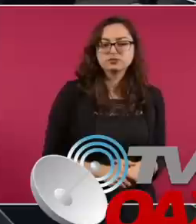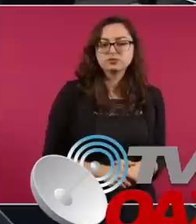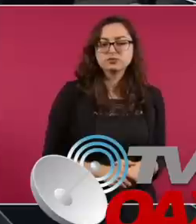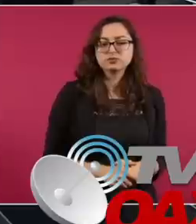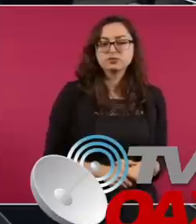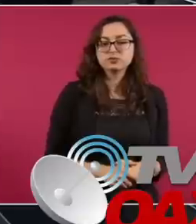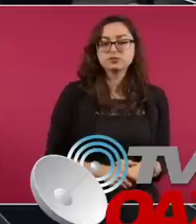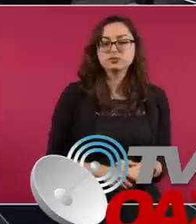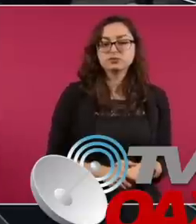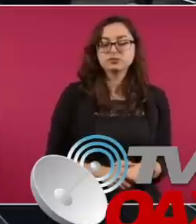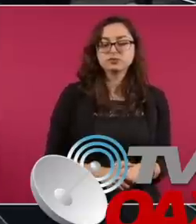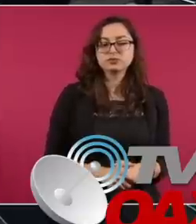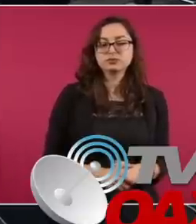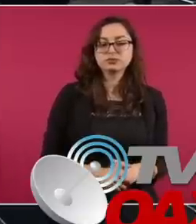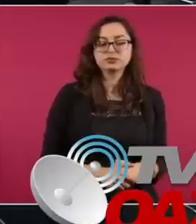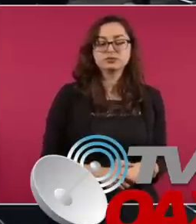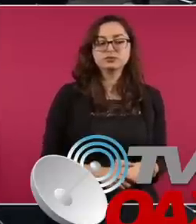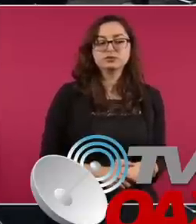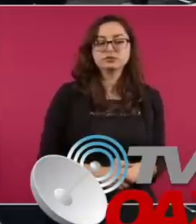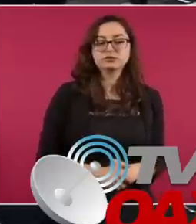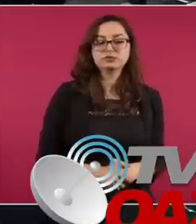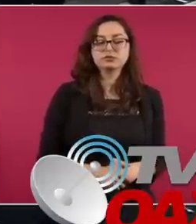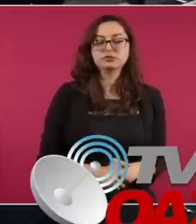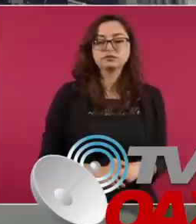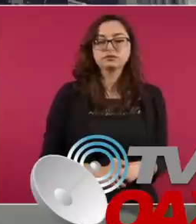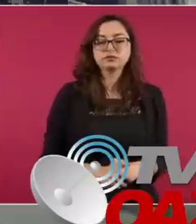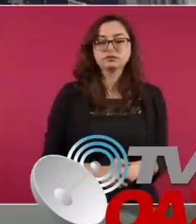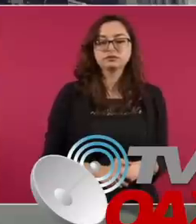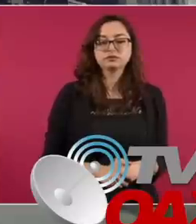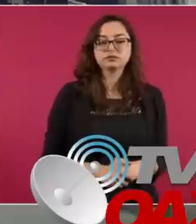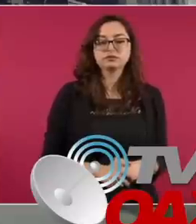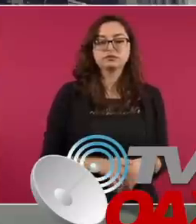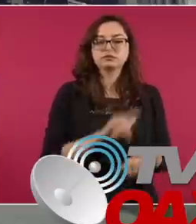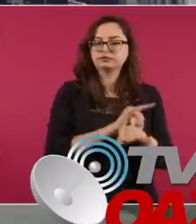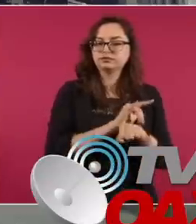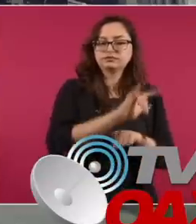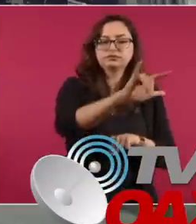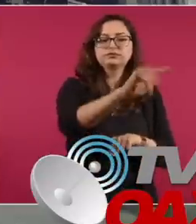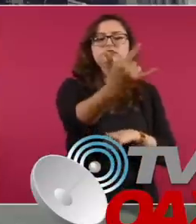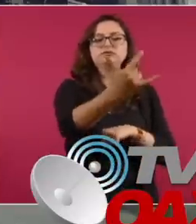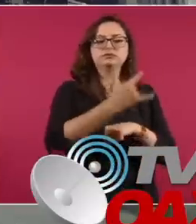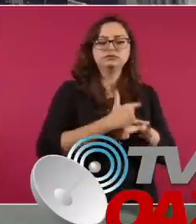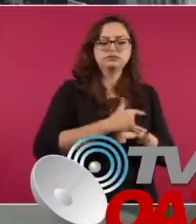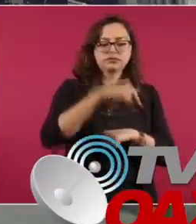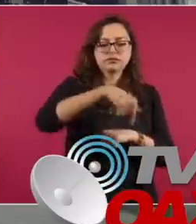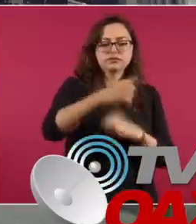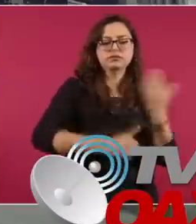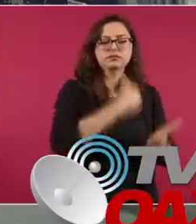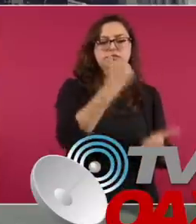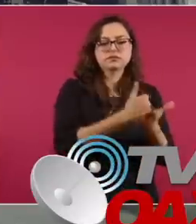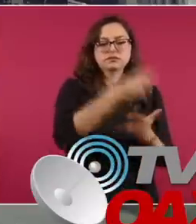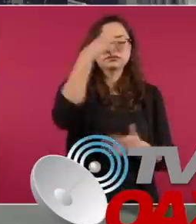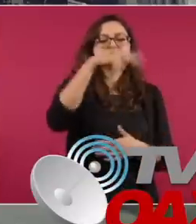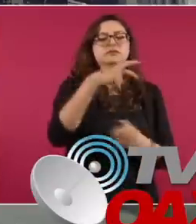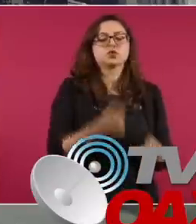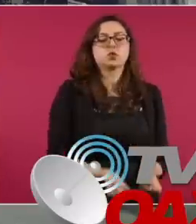no vuelos salidas y aterrizajes